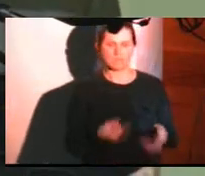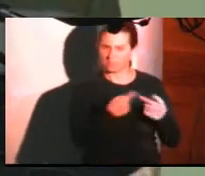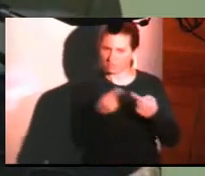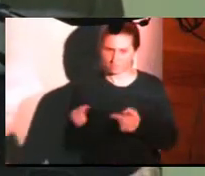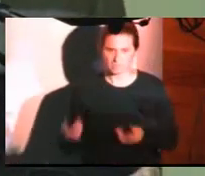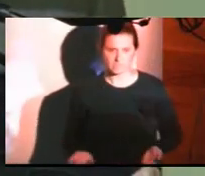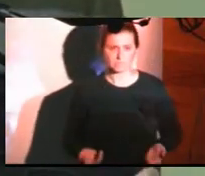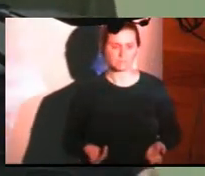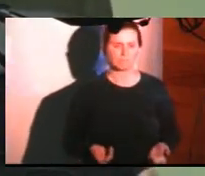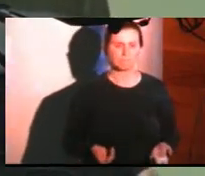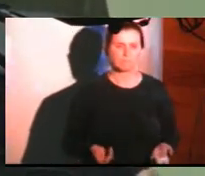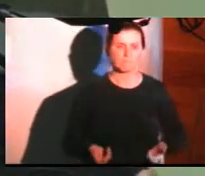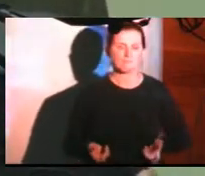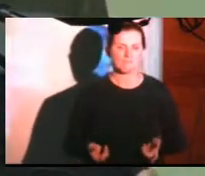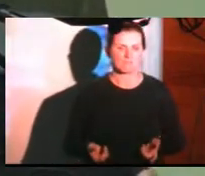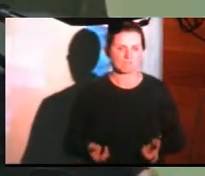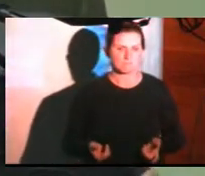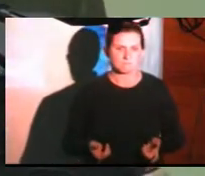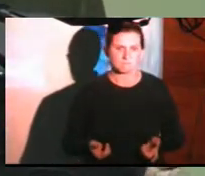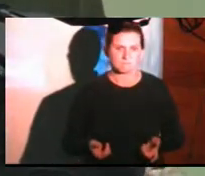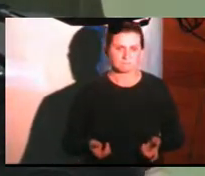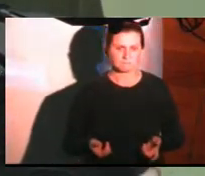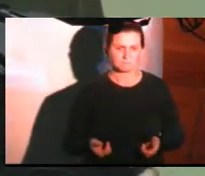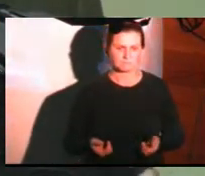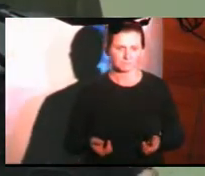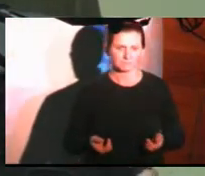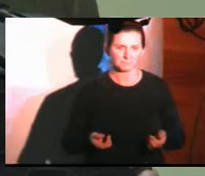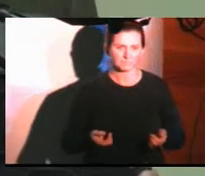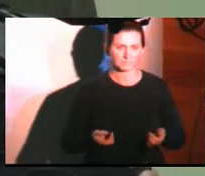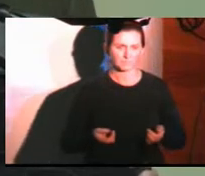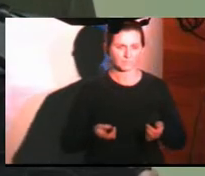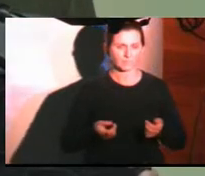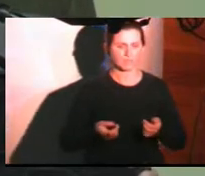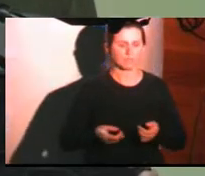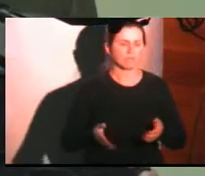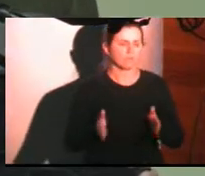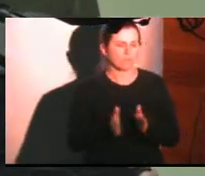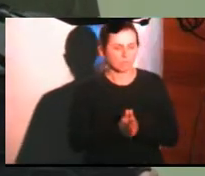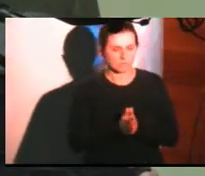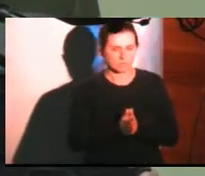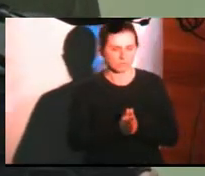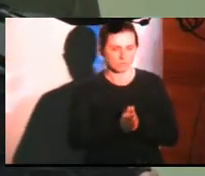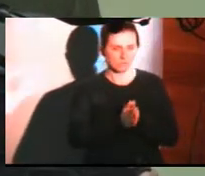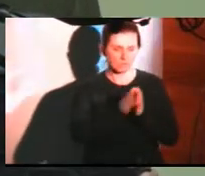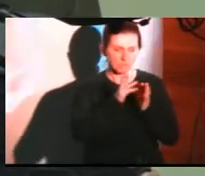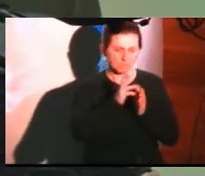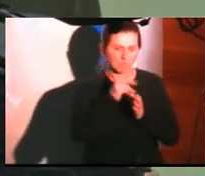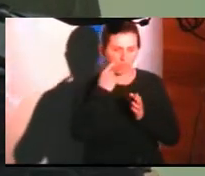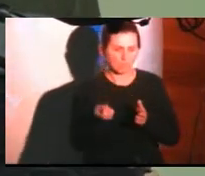Quilapi, y bueno, doña Juanita Herrera, que lamentablemente falleció hace pocos días, me